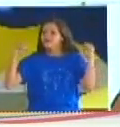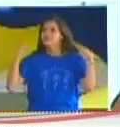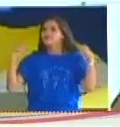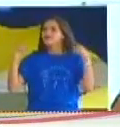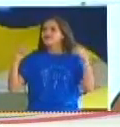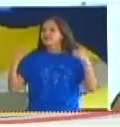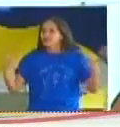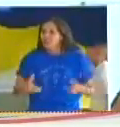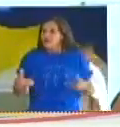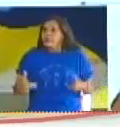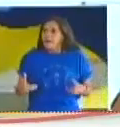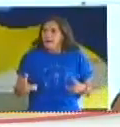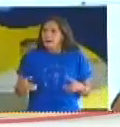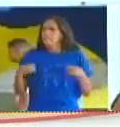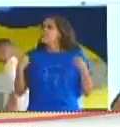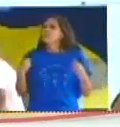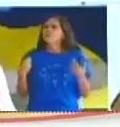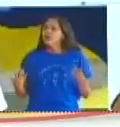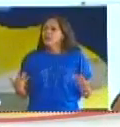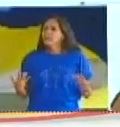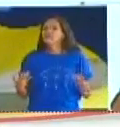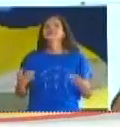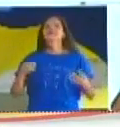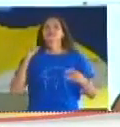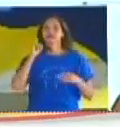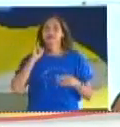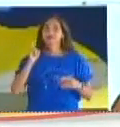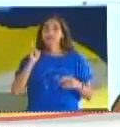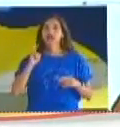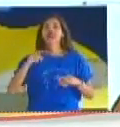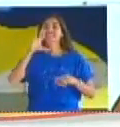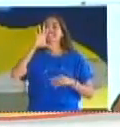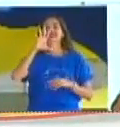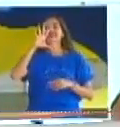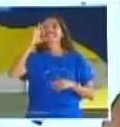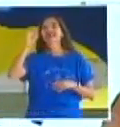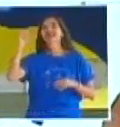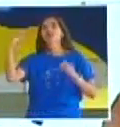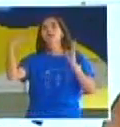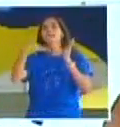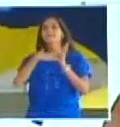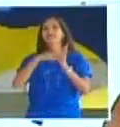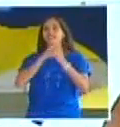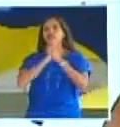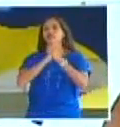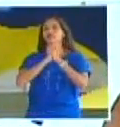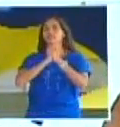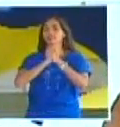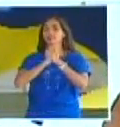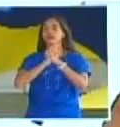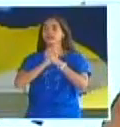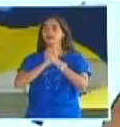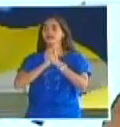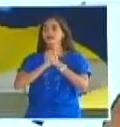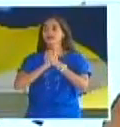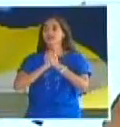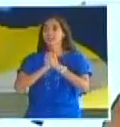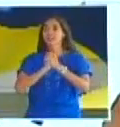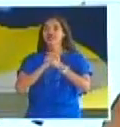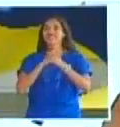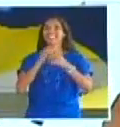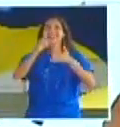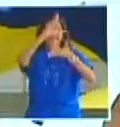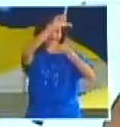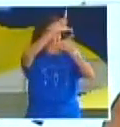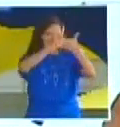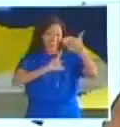prepararse para que los más de 500 mil compatriotas que están en el